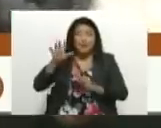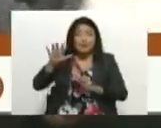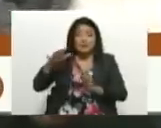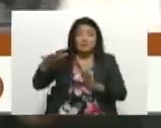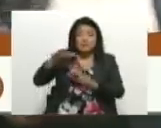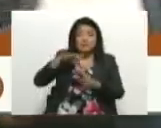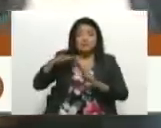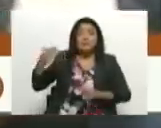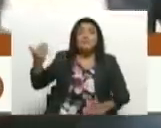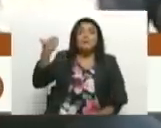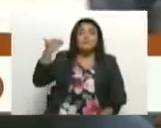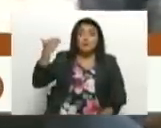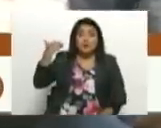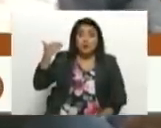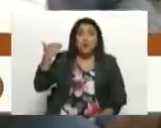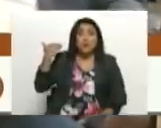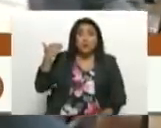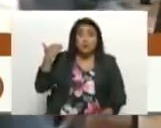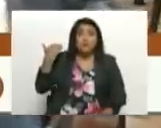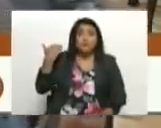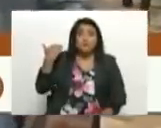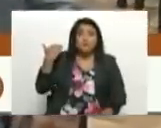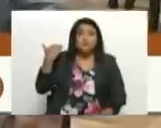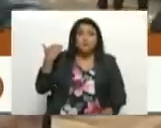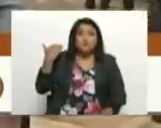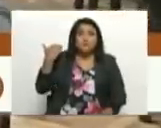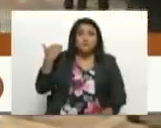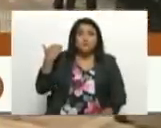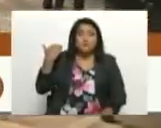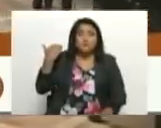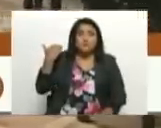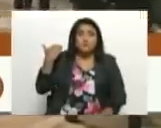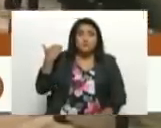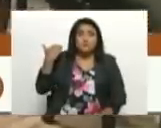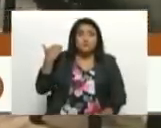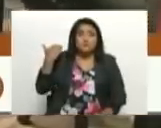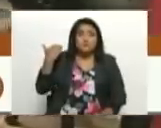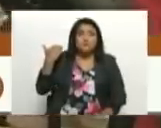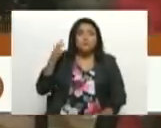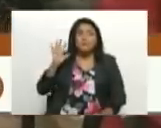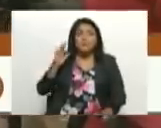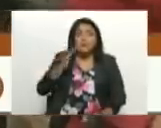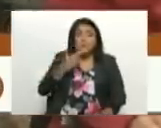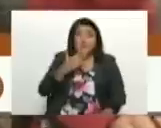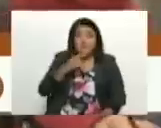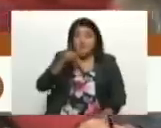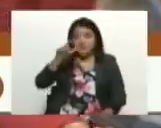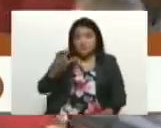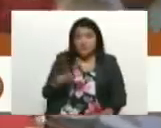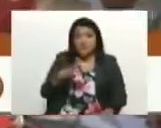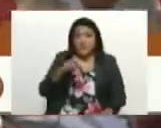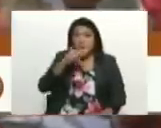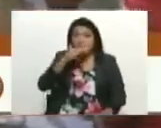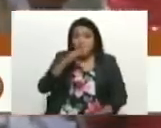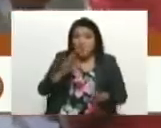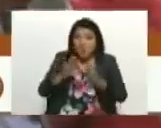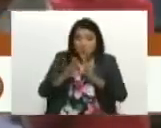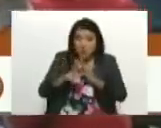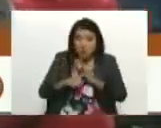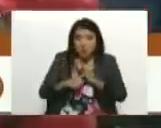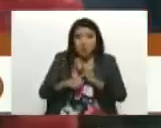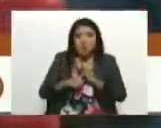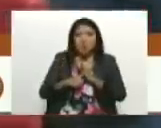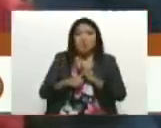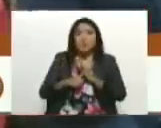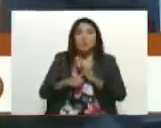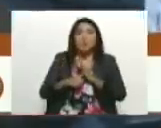elemento fundamental. Si un corrupto o un aspirante a corrupto, si un